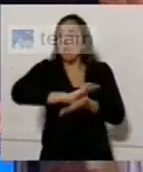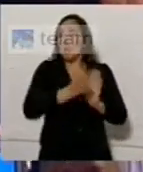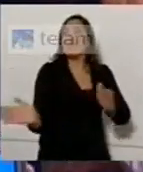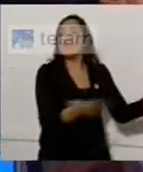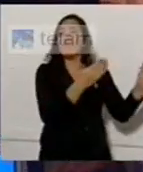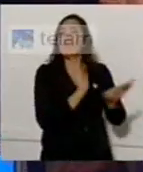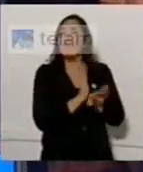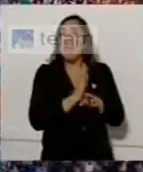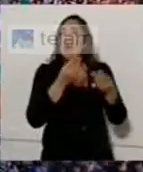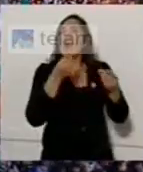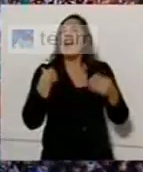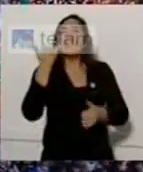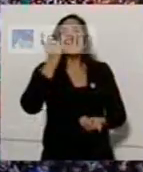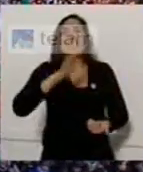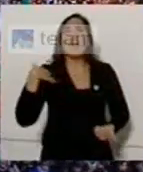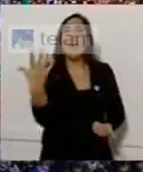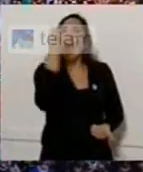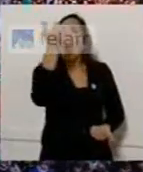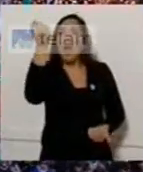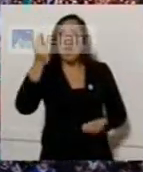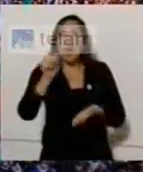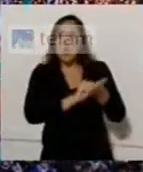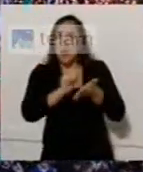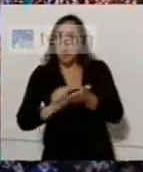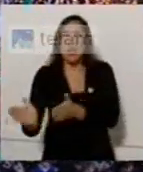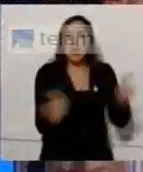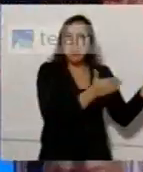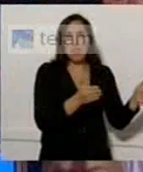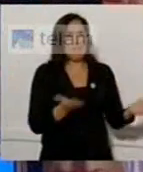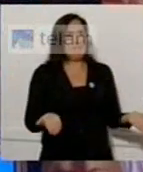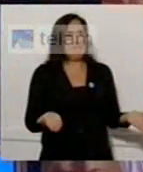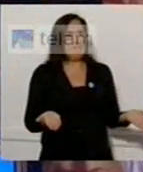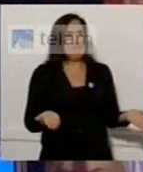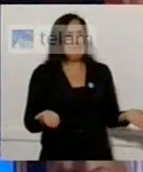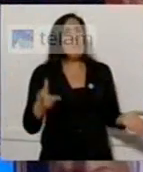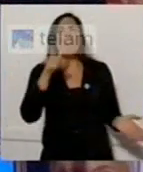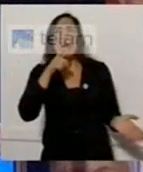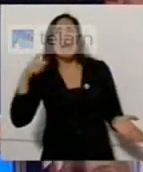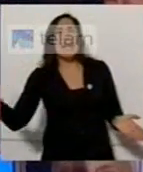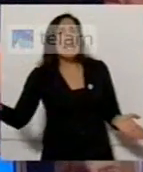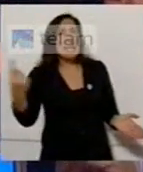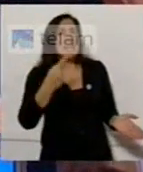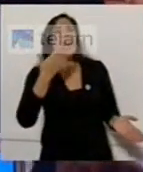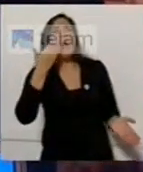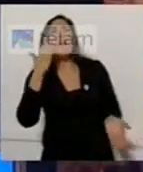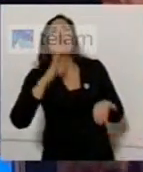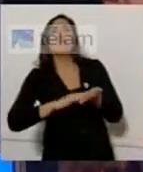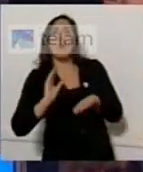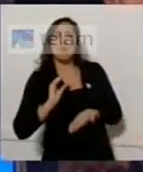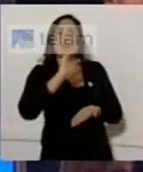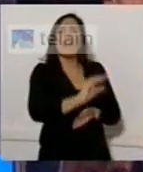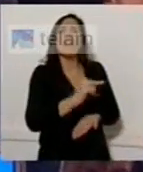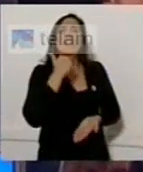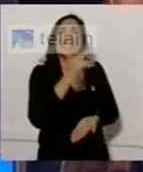eso. Me parece que cuando hablan de la asignación universal por